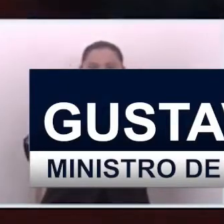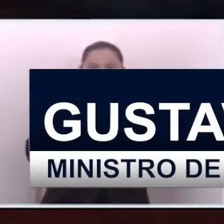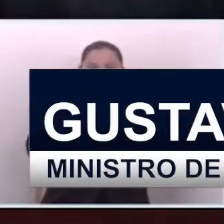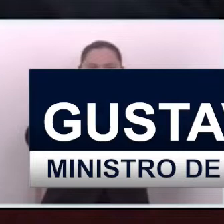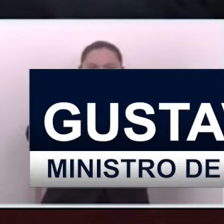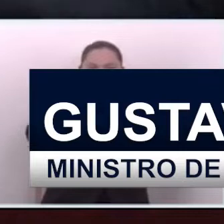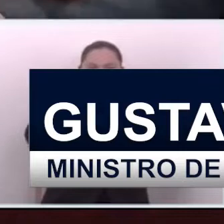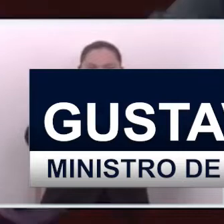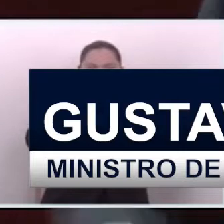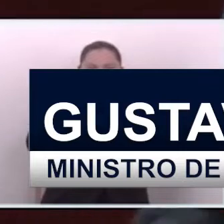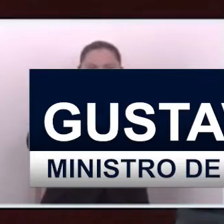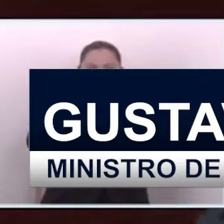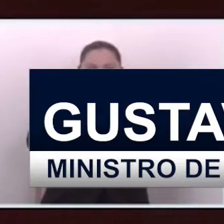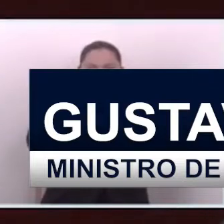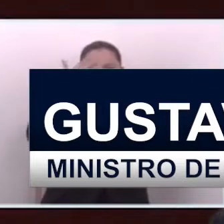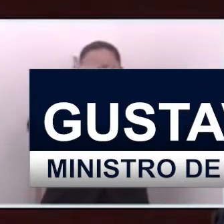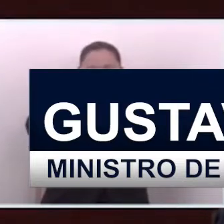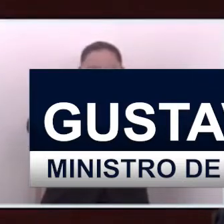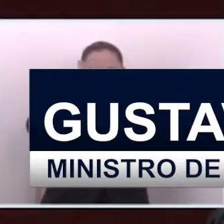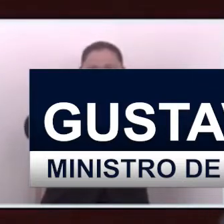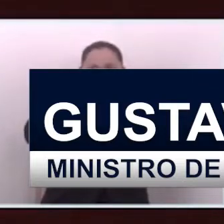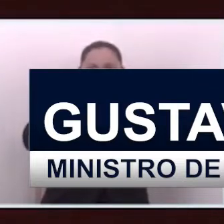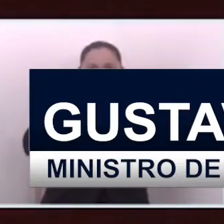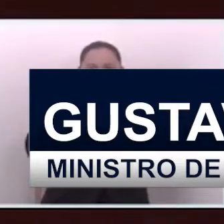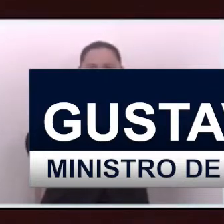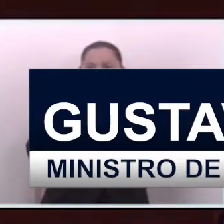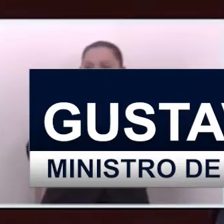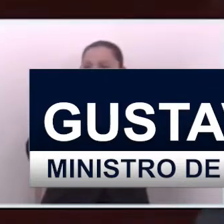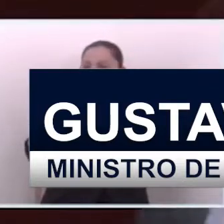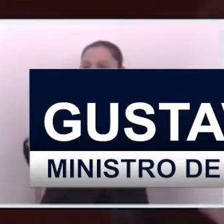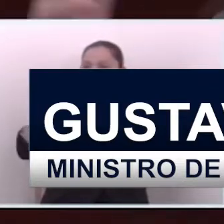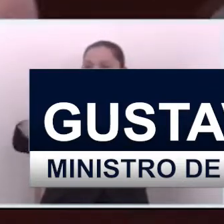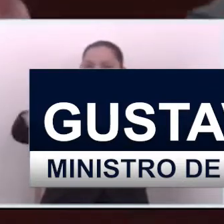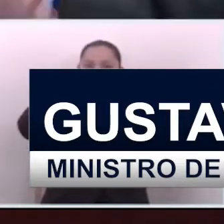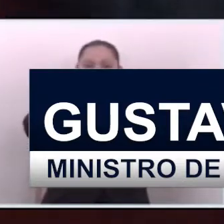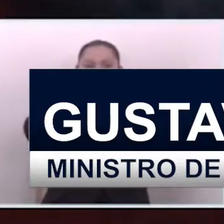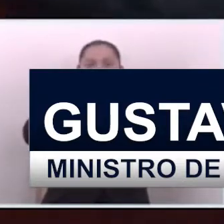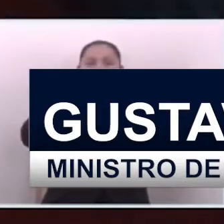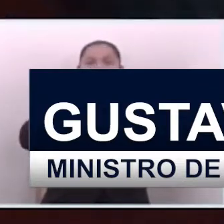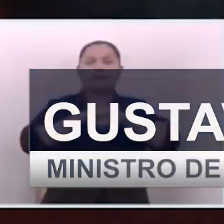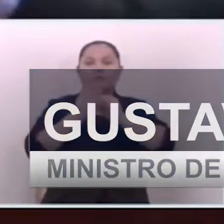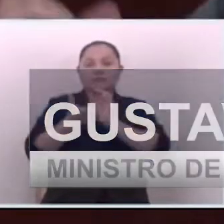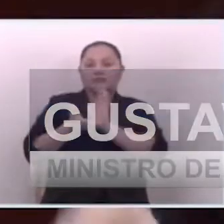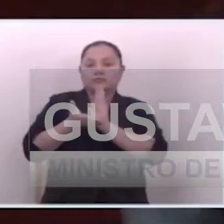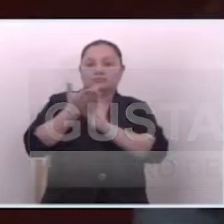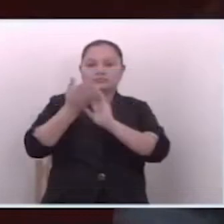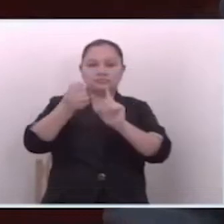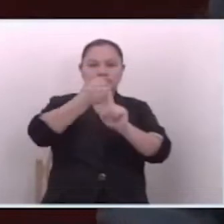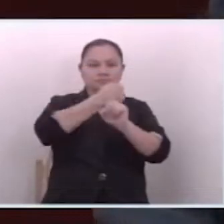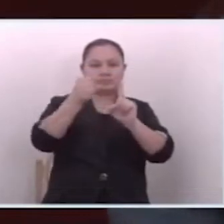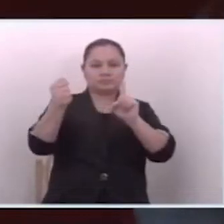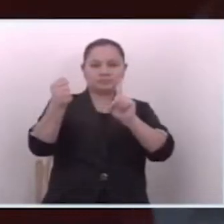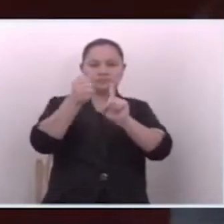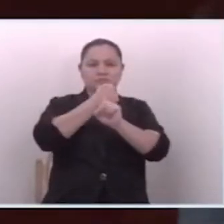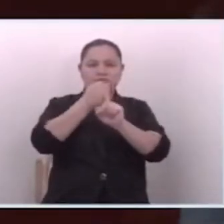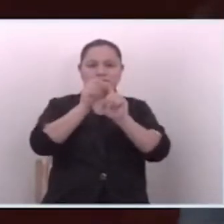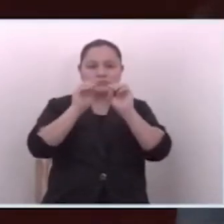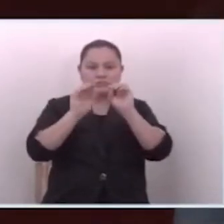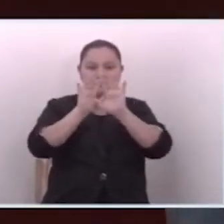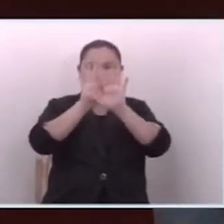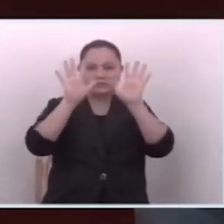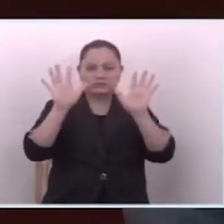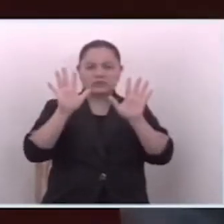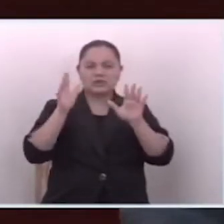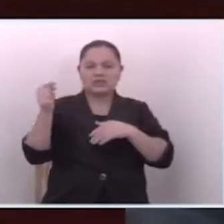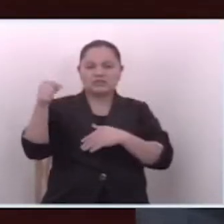ONGs o como se disfracen, en los vecinos están haciendo llamados por el incremento de la alza de la violencia. Está claro que